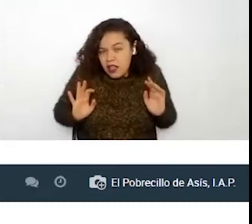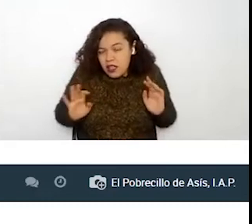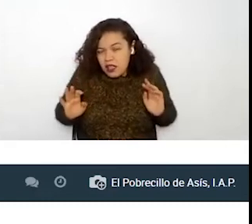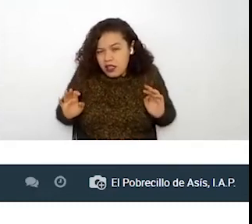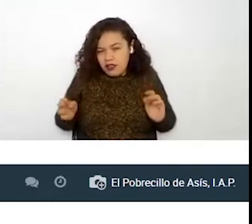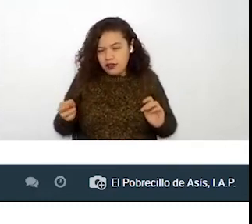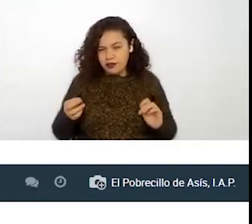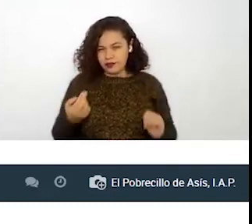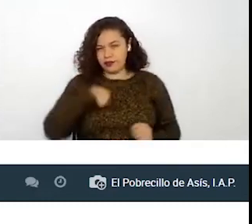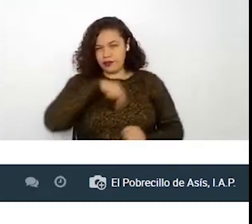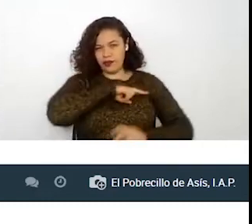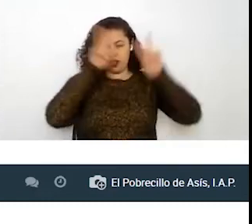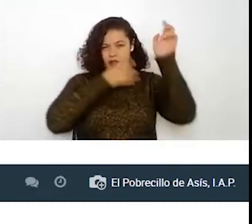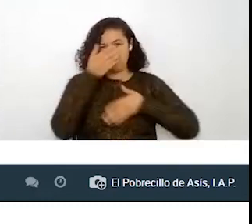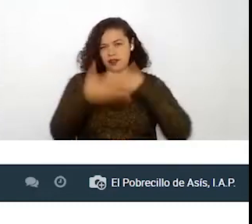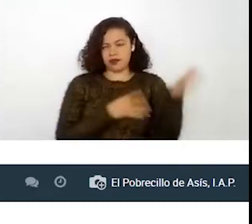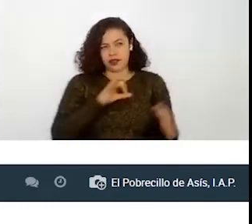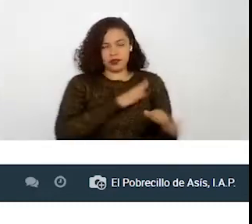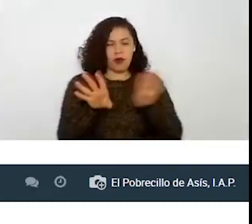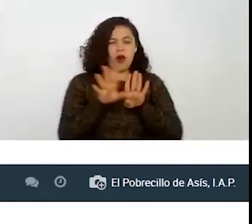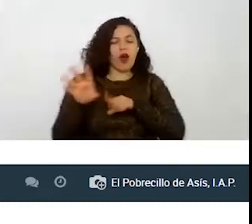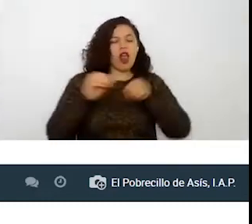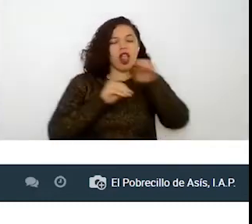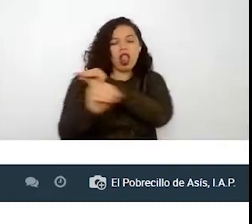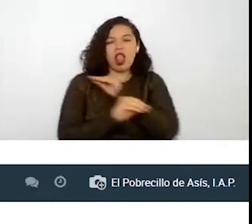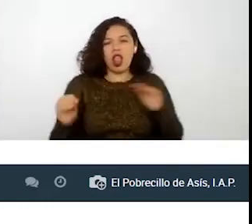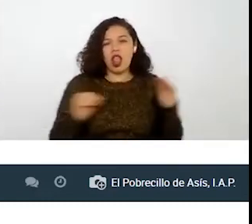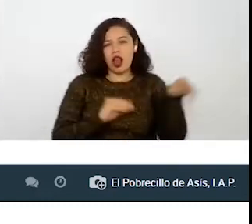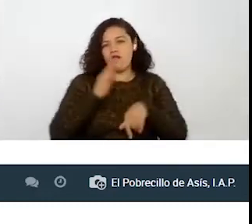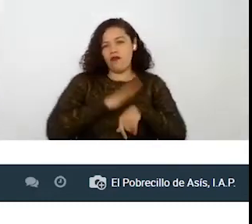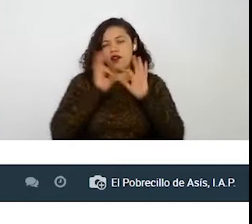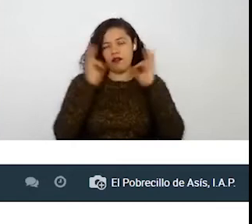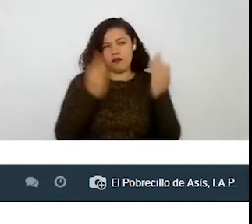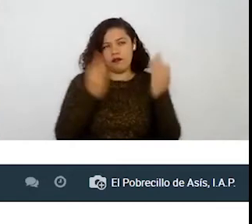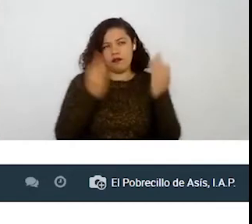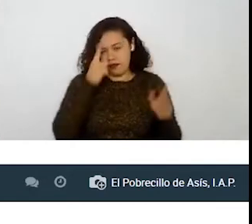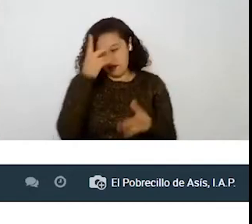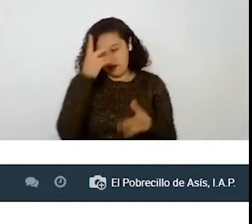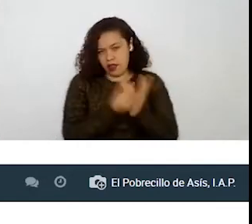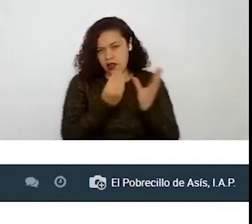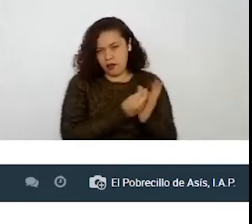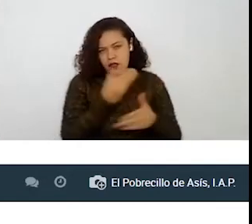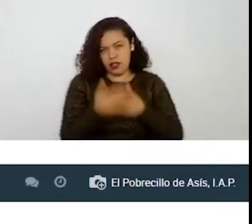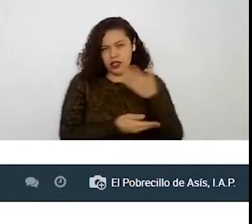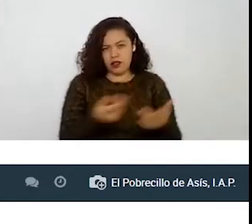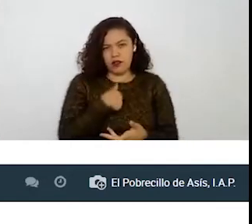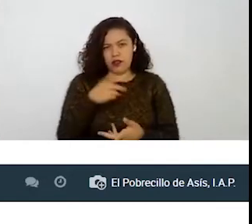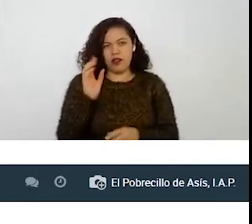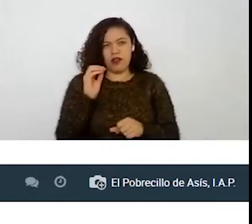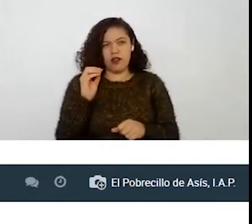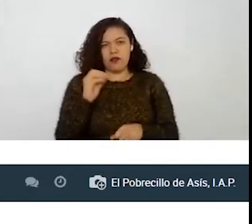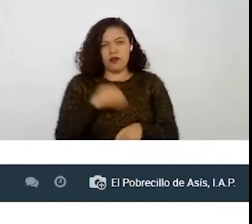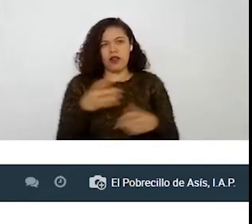jugar con el tema de los servicios porque ahí podemos especificar una manera más clara Qué tipo de servicio voy a dar en este proyecto